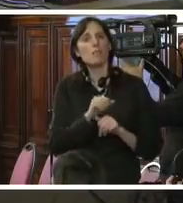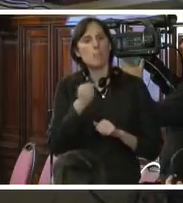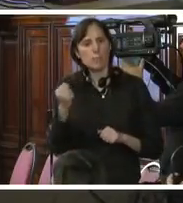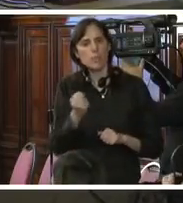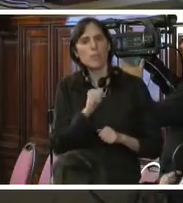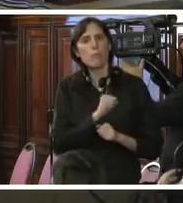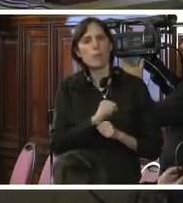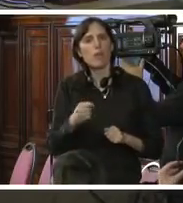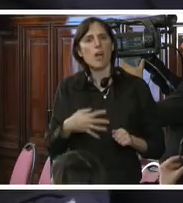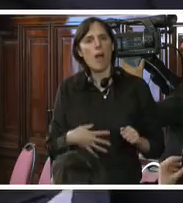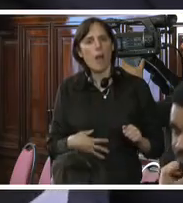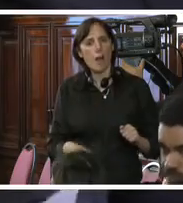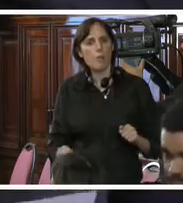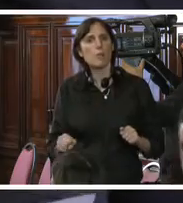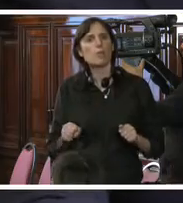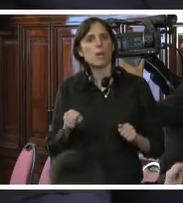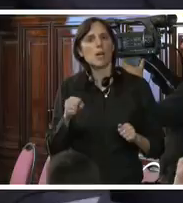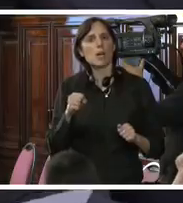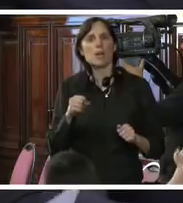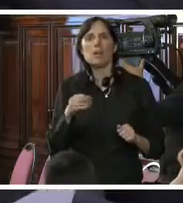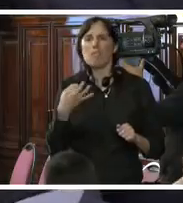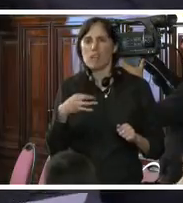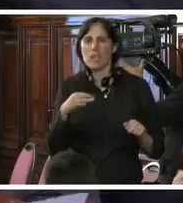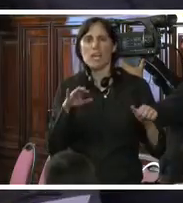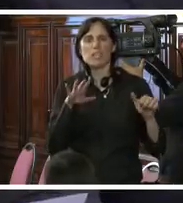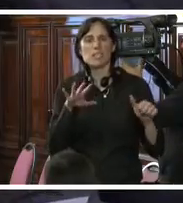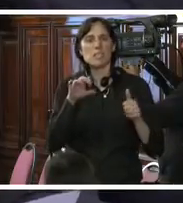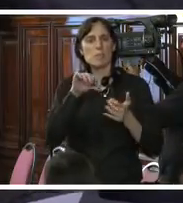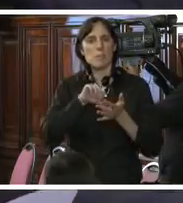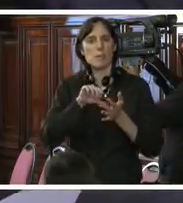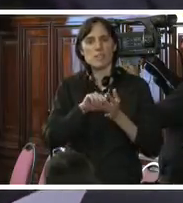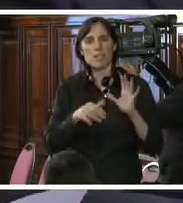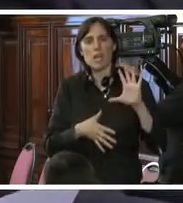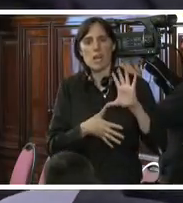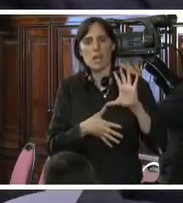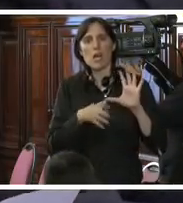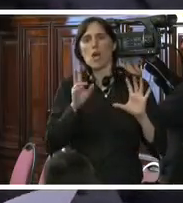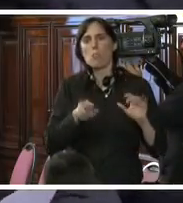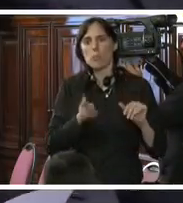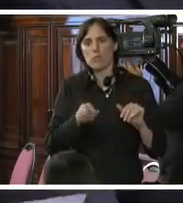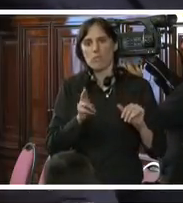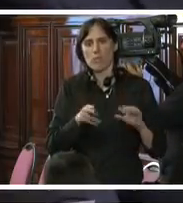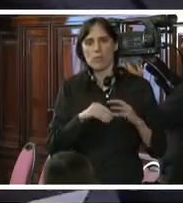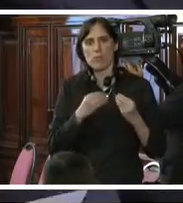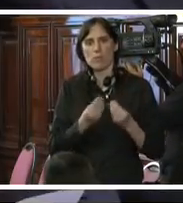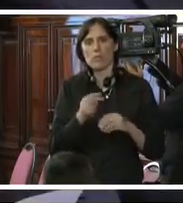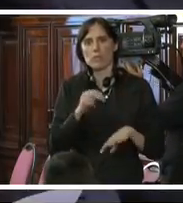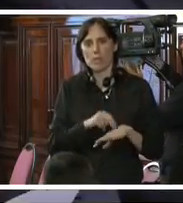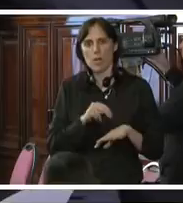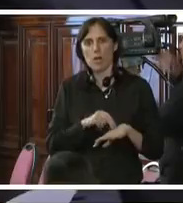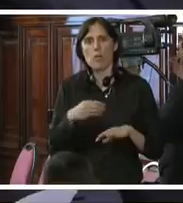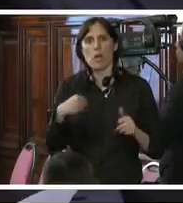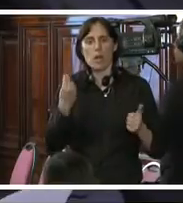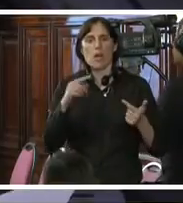embarazo de modo oportuno, son todavía 6 países que en América Latina lo prohíben absolutamente: Nicaragua, El